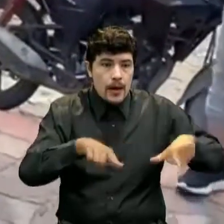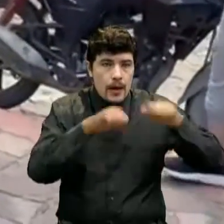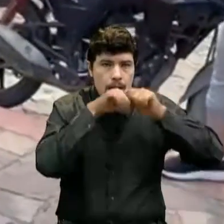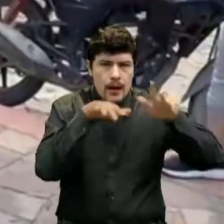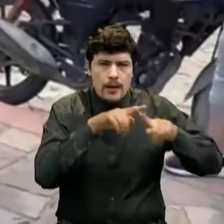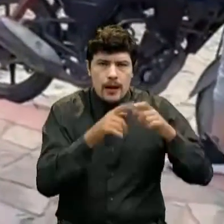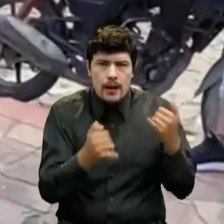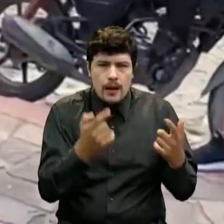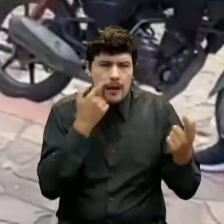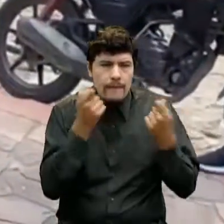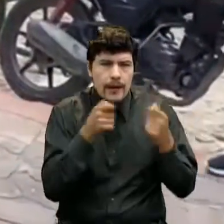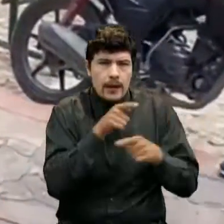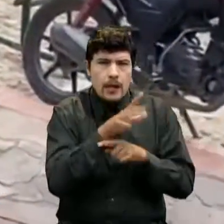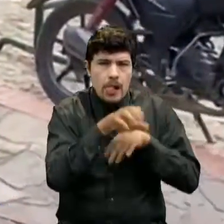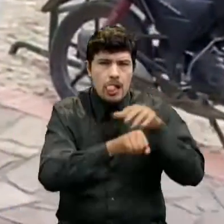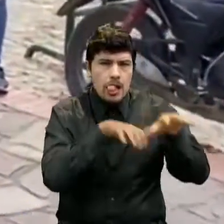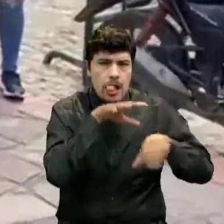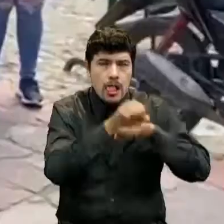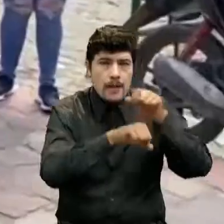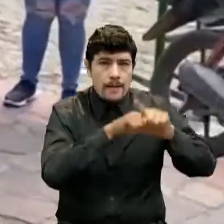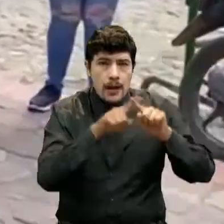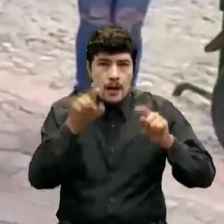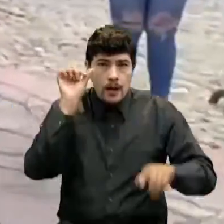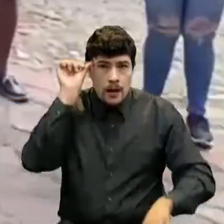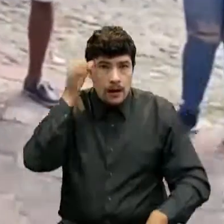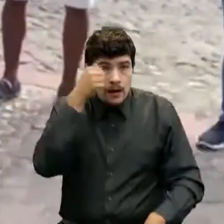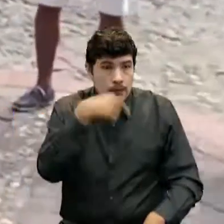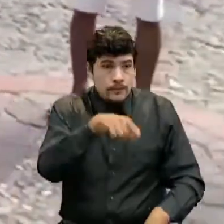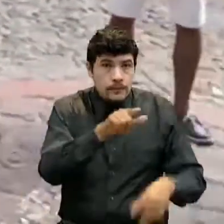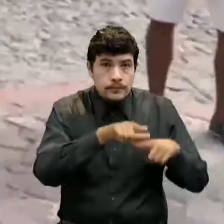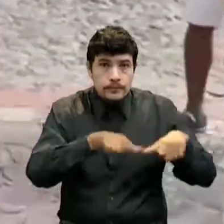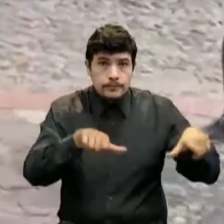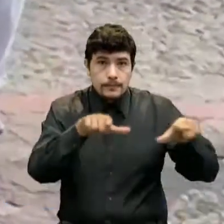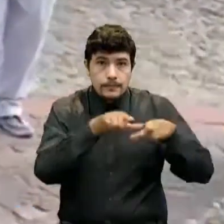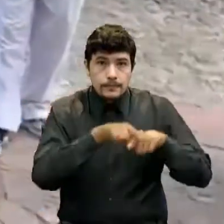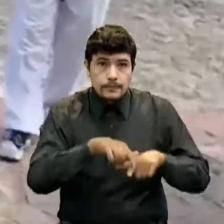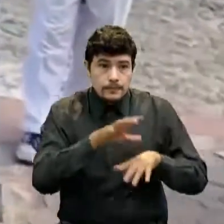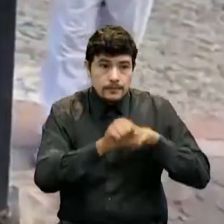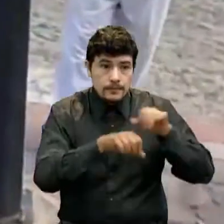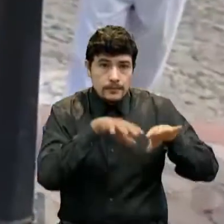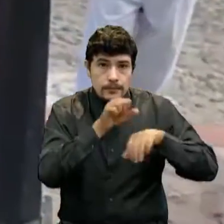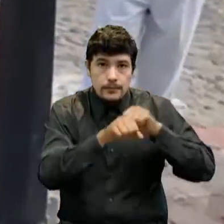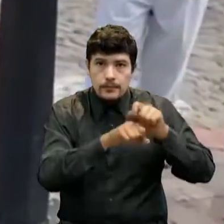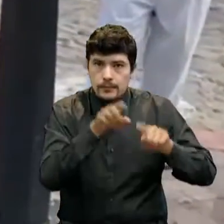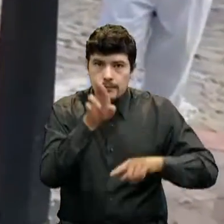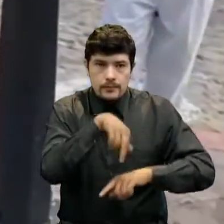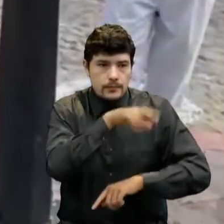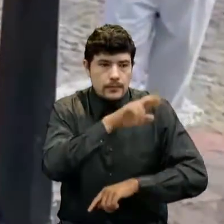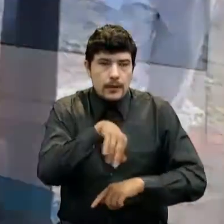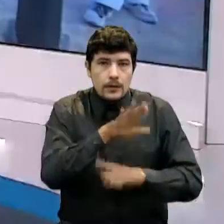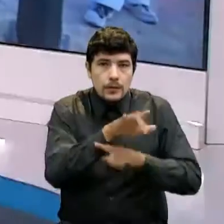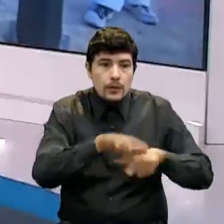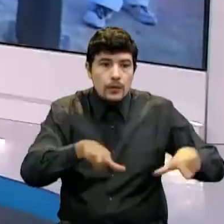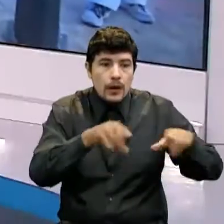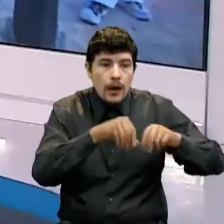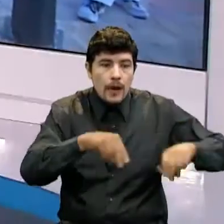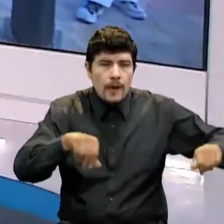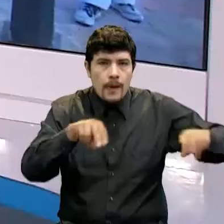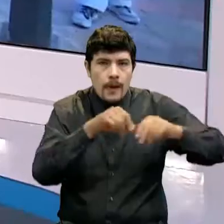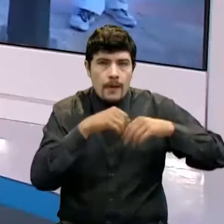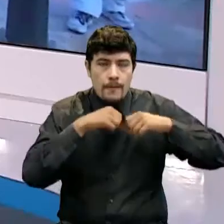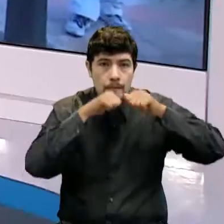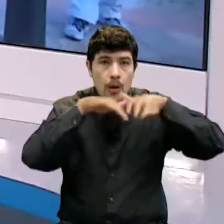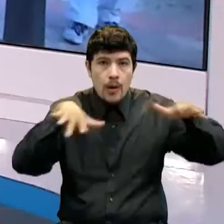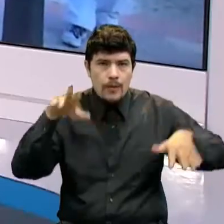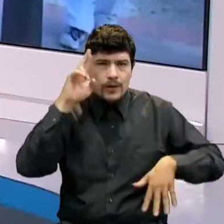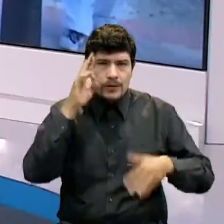un invasor. Recordemos que esos son bienes inalienables y entonces es responsabilidad y obligación de la administración